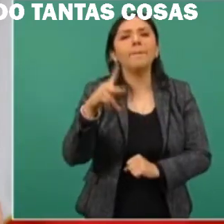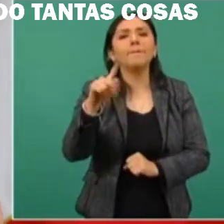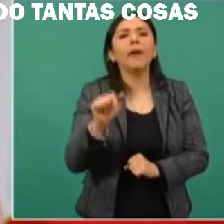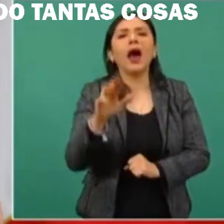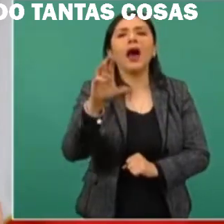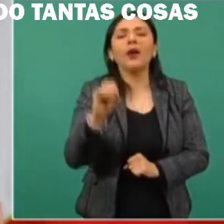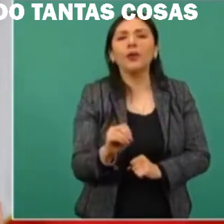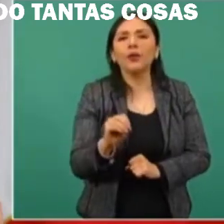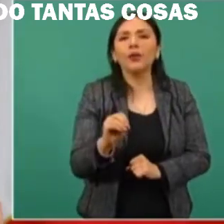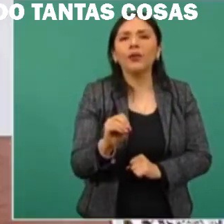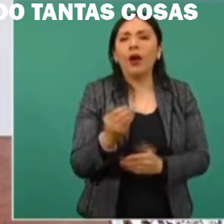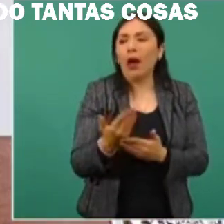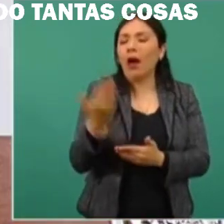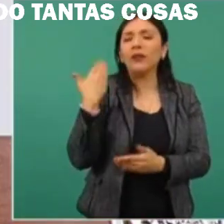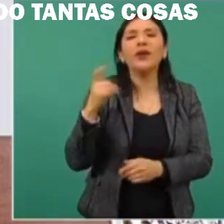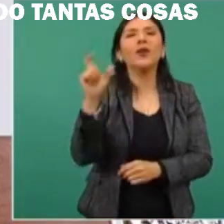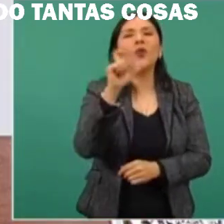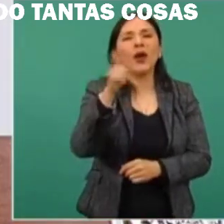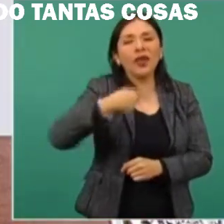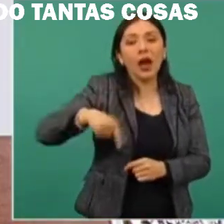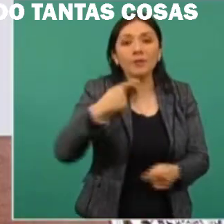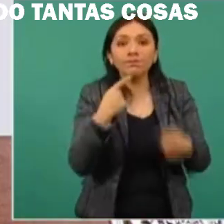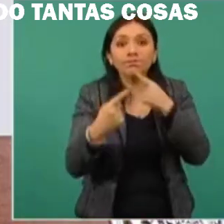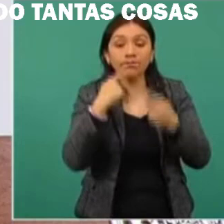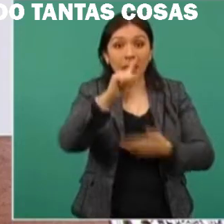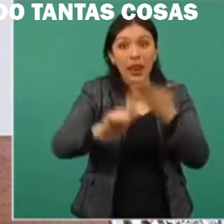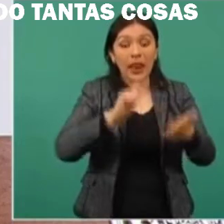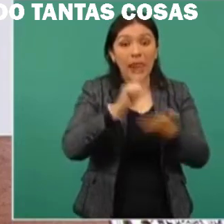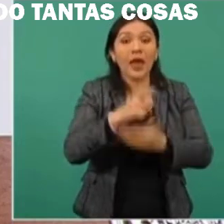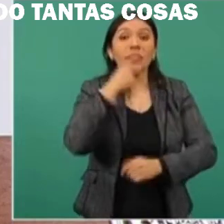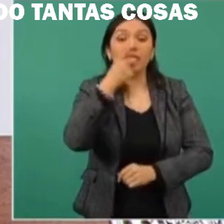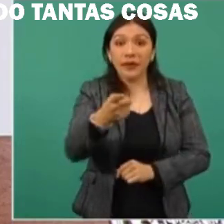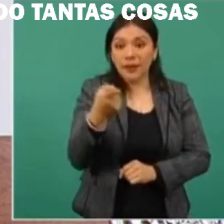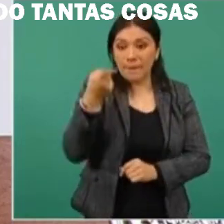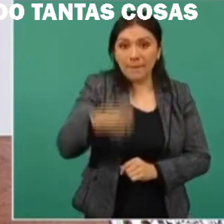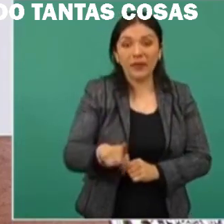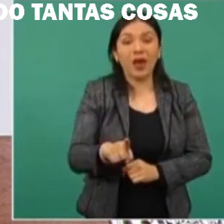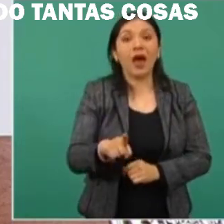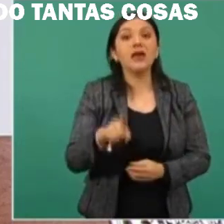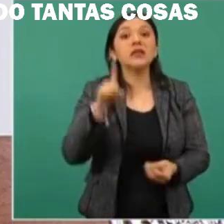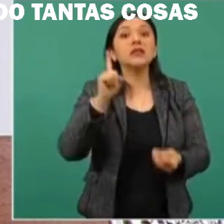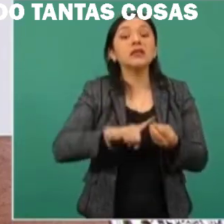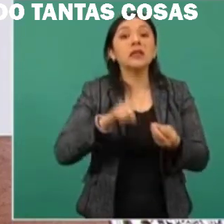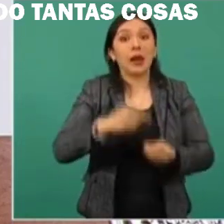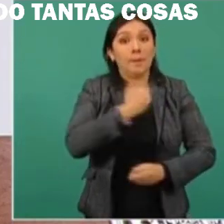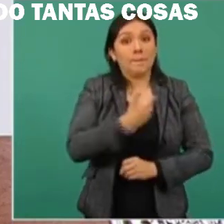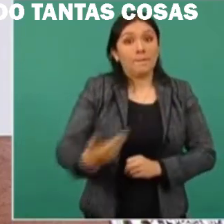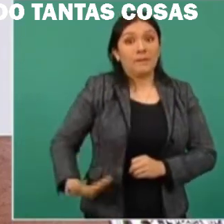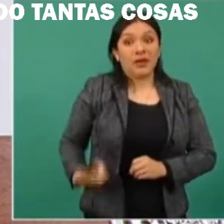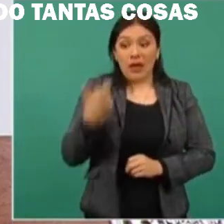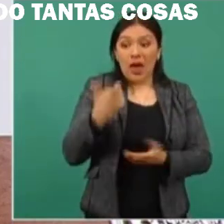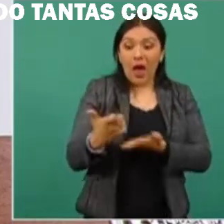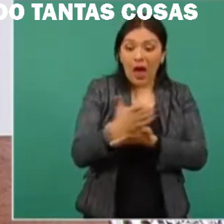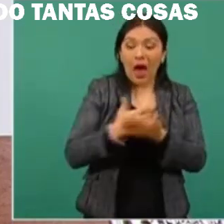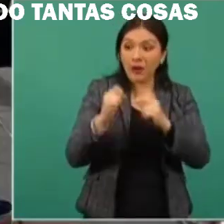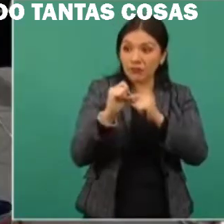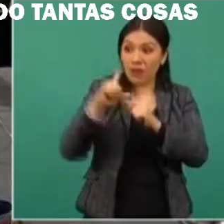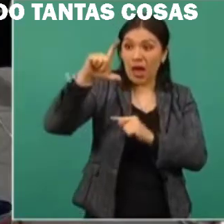aprobó la ley de que nadie ganara más que lo que recibe el presidente de la